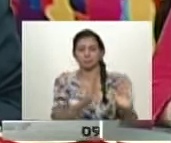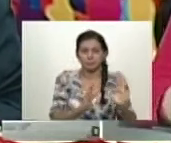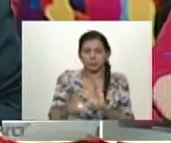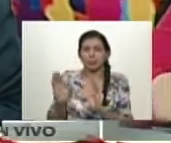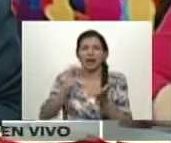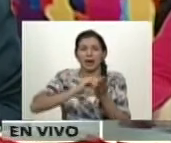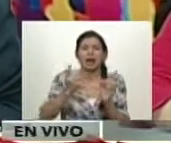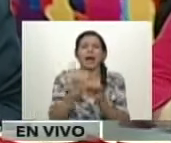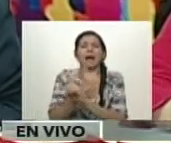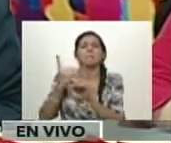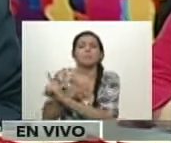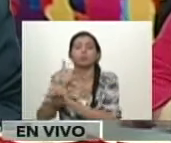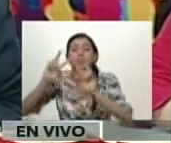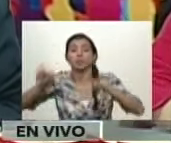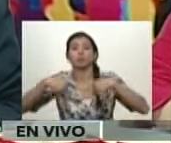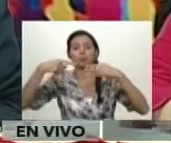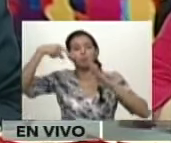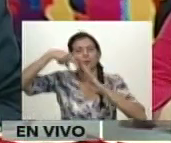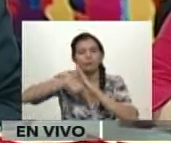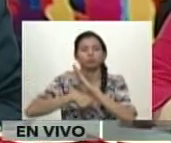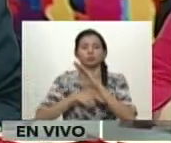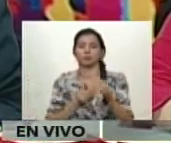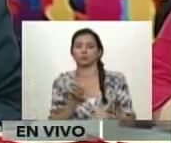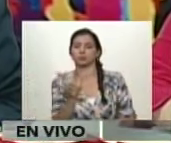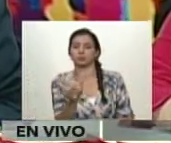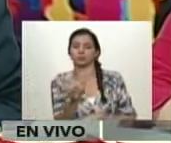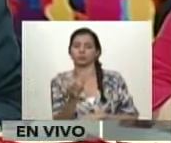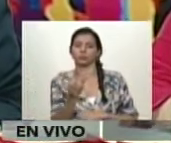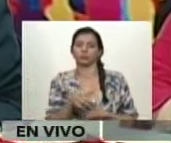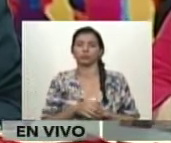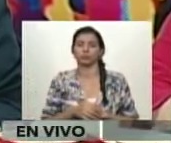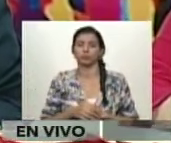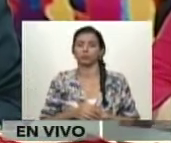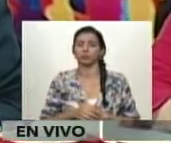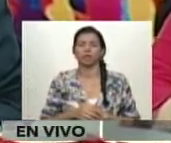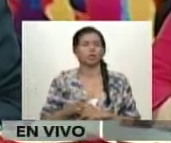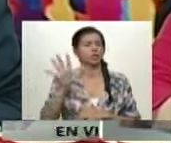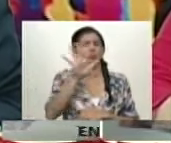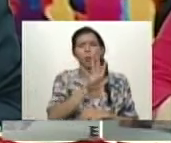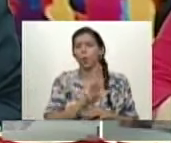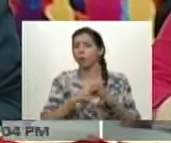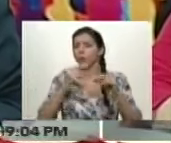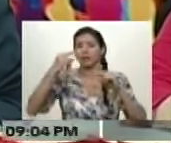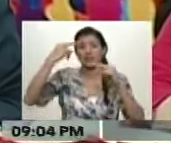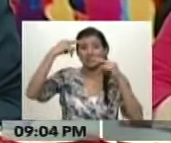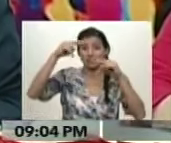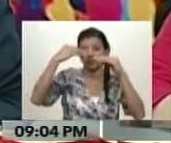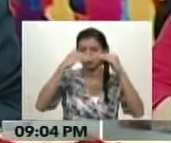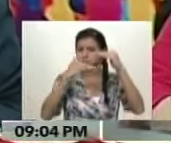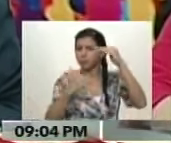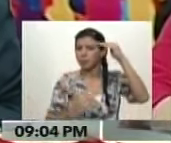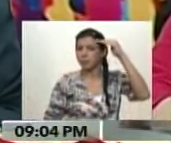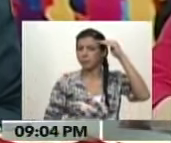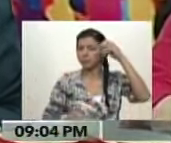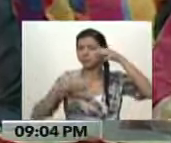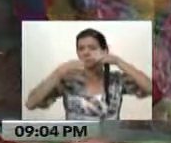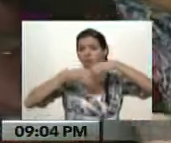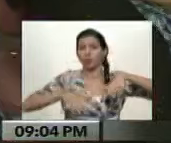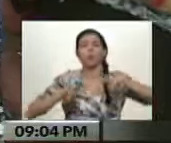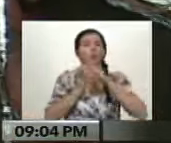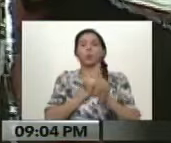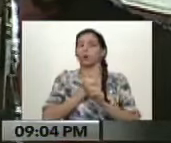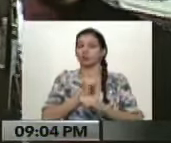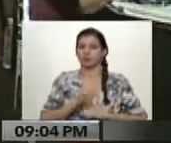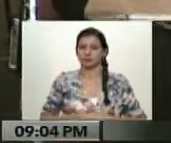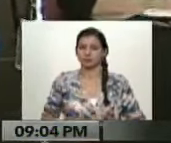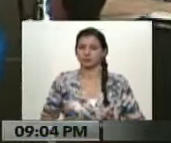y renovación profunda del Partido Socialista Unido de Venezuela en todos sus niveles, estructuras y en todo su